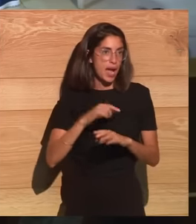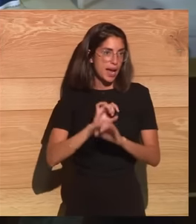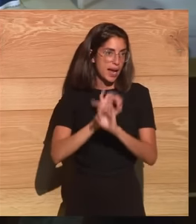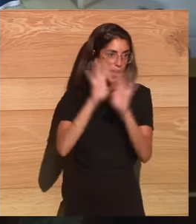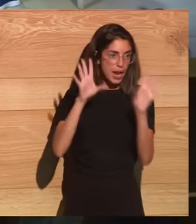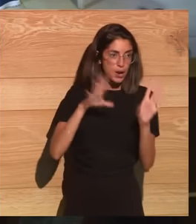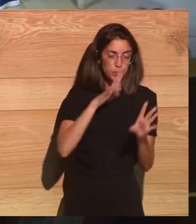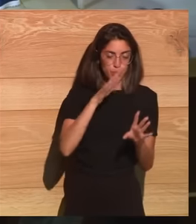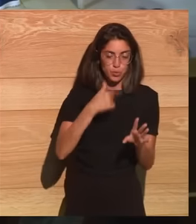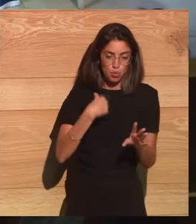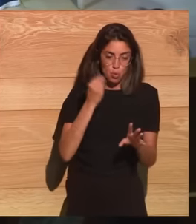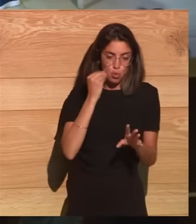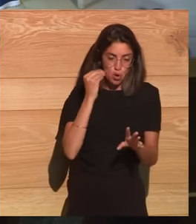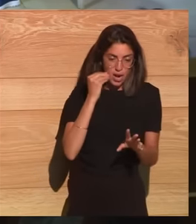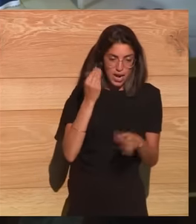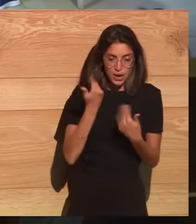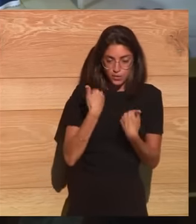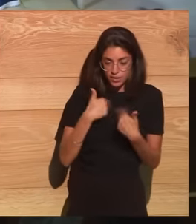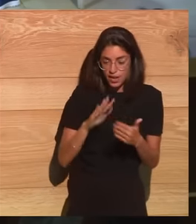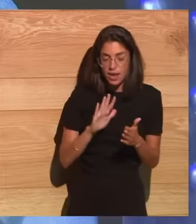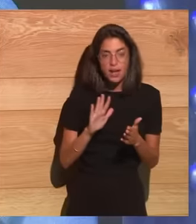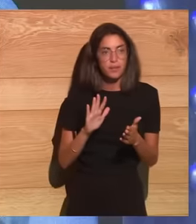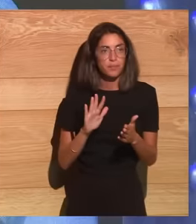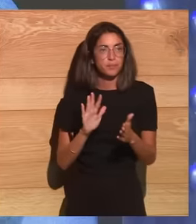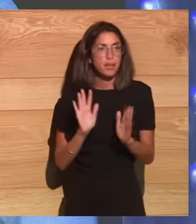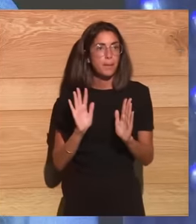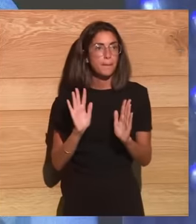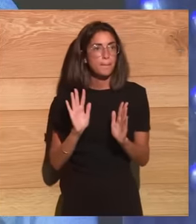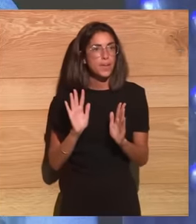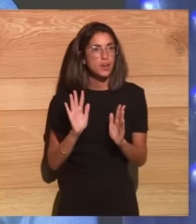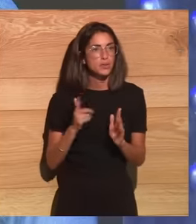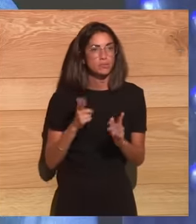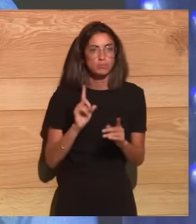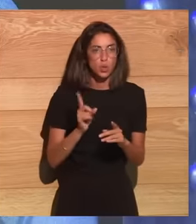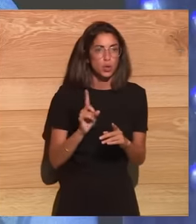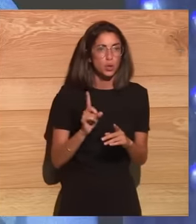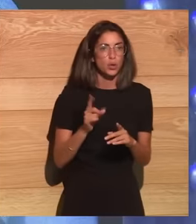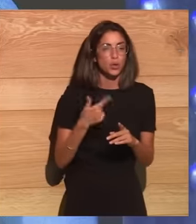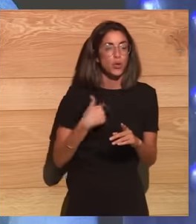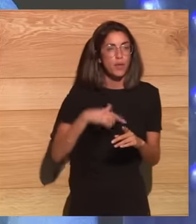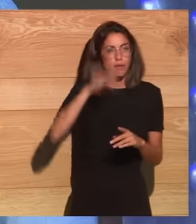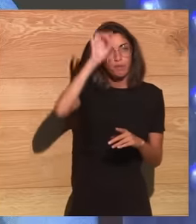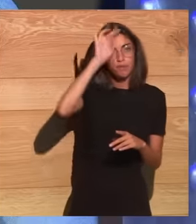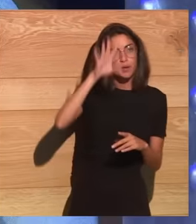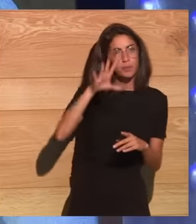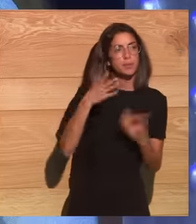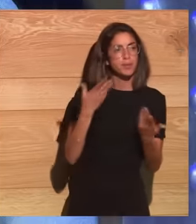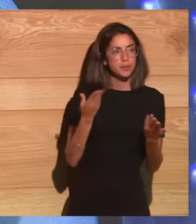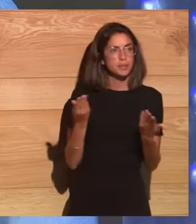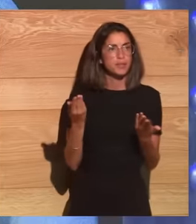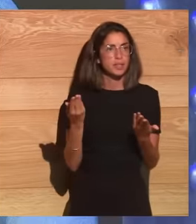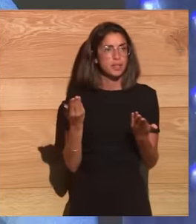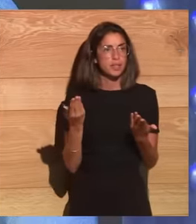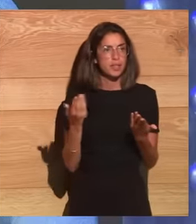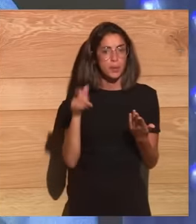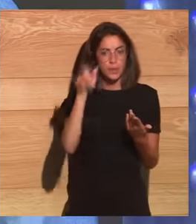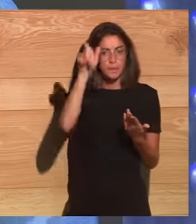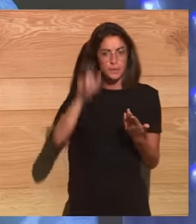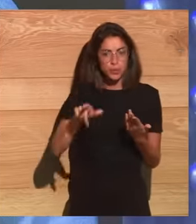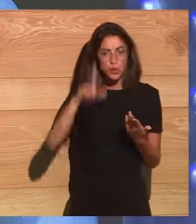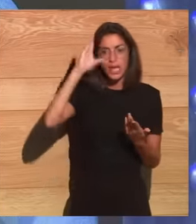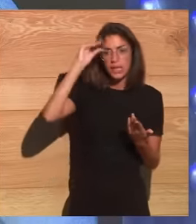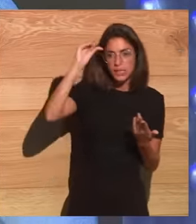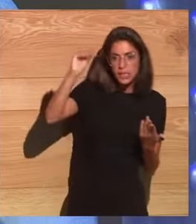tonto, no hagamos de este pero circo, lo, Juan. Lo no, pero es lo sorprendente es lo contrario, una persona con tanta inteligencia, con